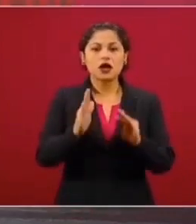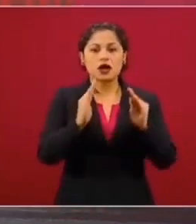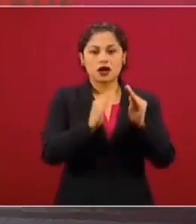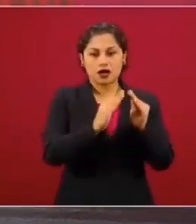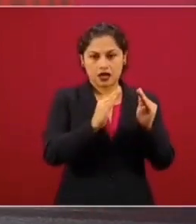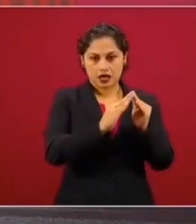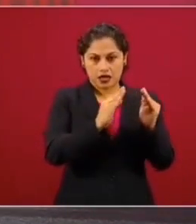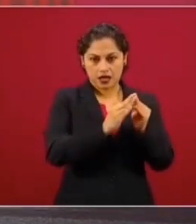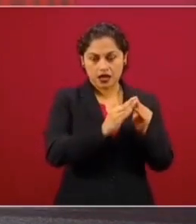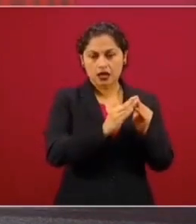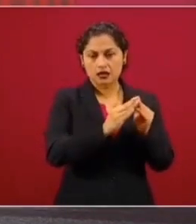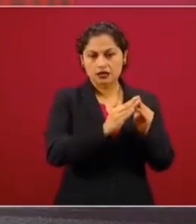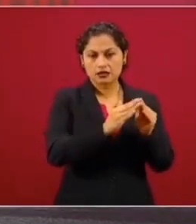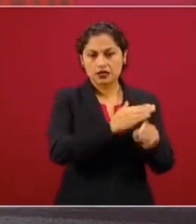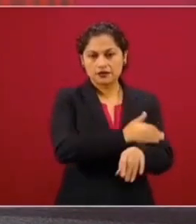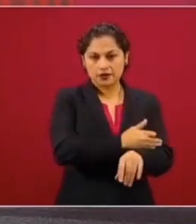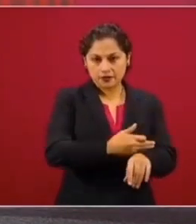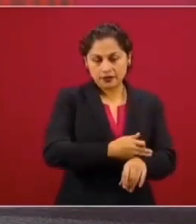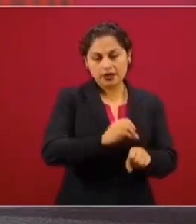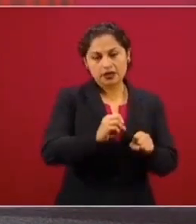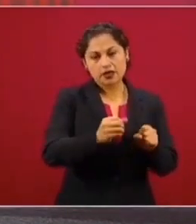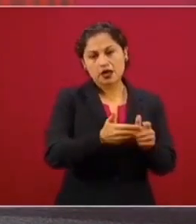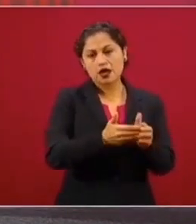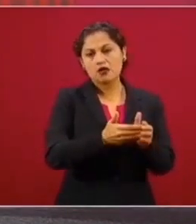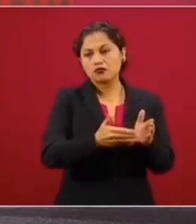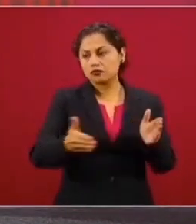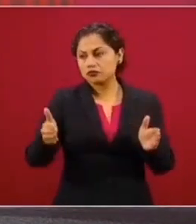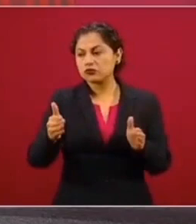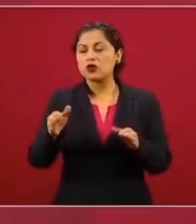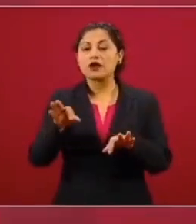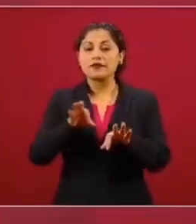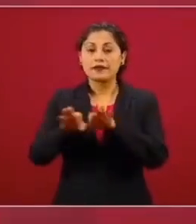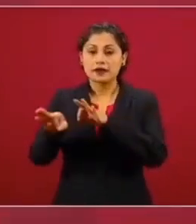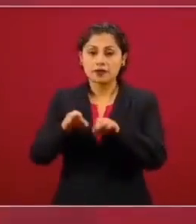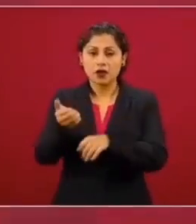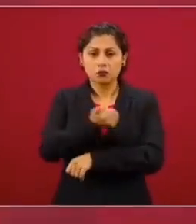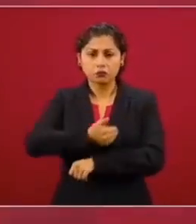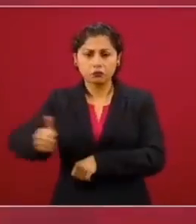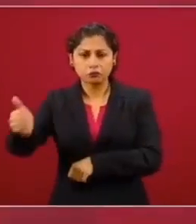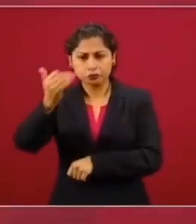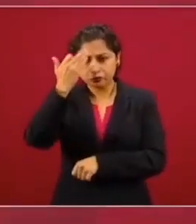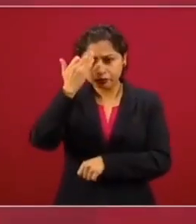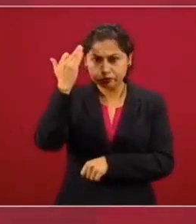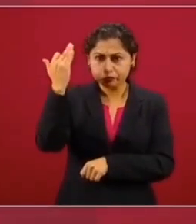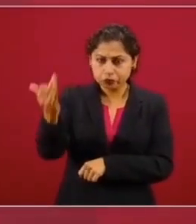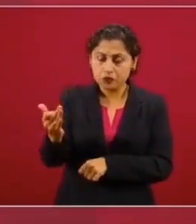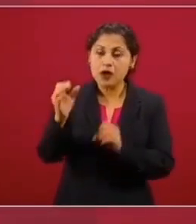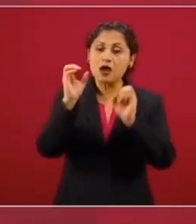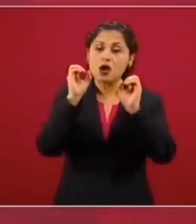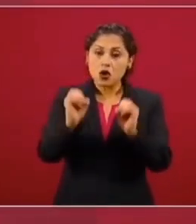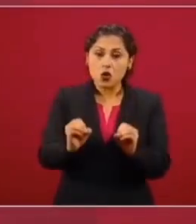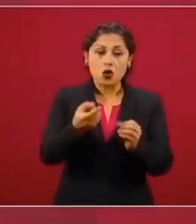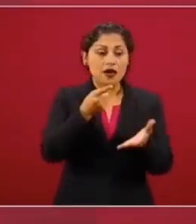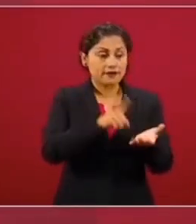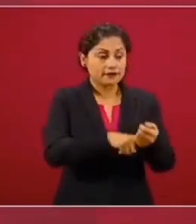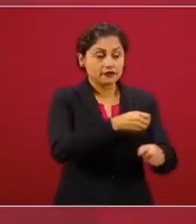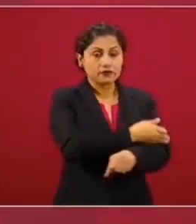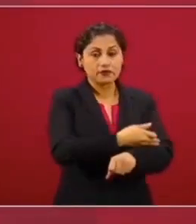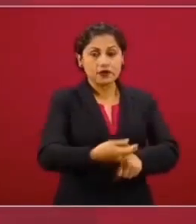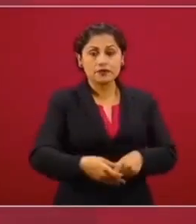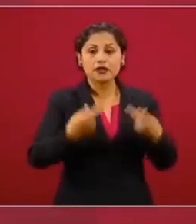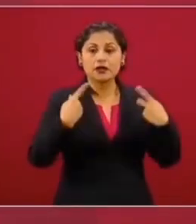y su centro de trabajo tener a algún familiar dentro de los grupos vulnerables